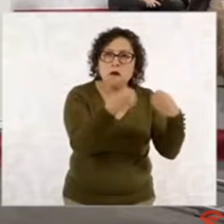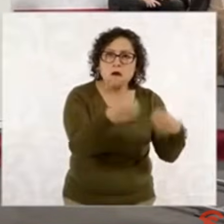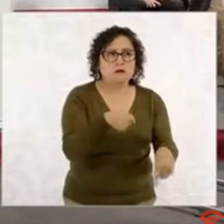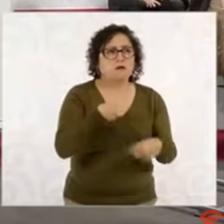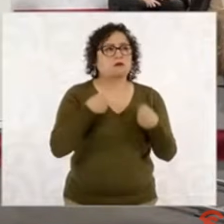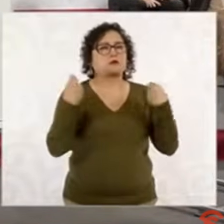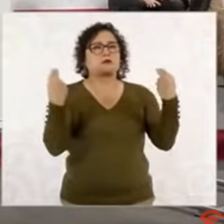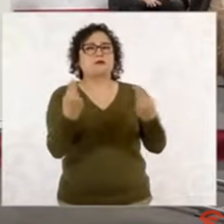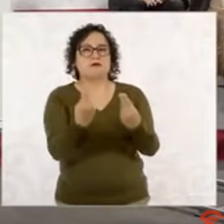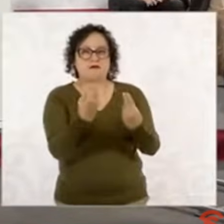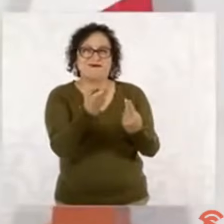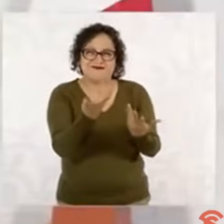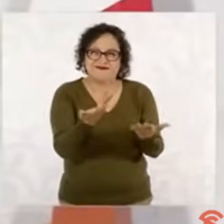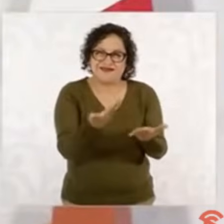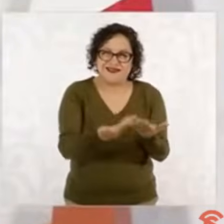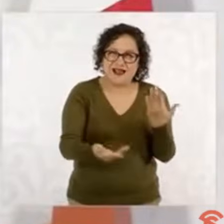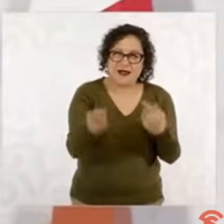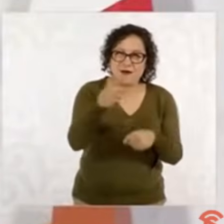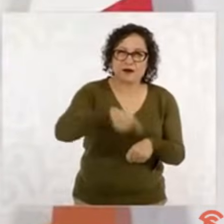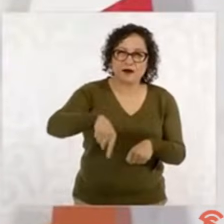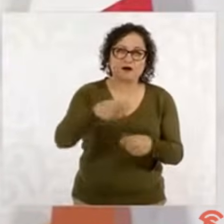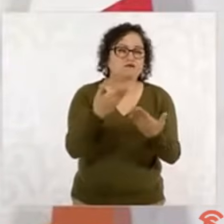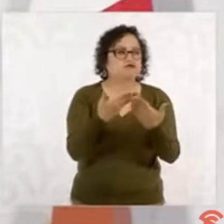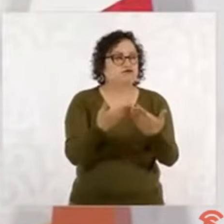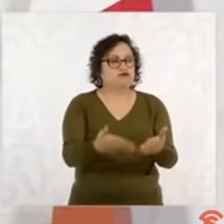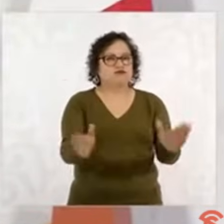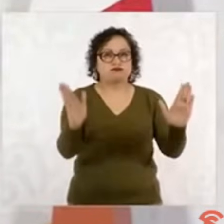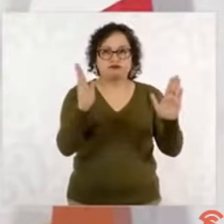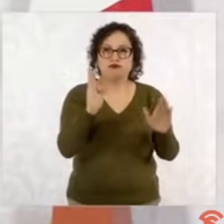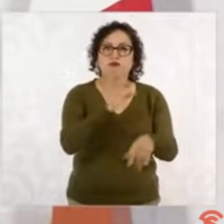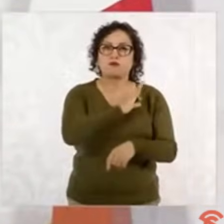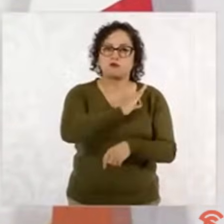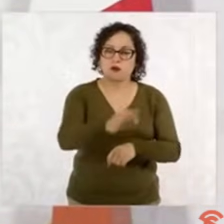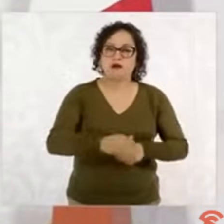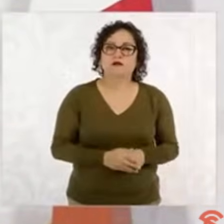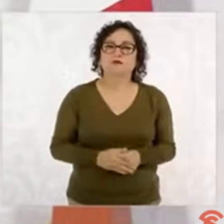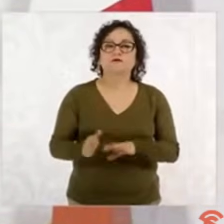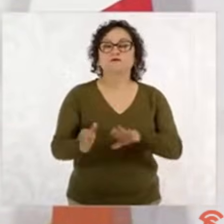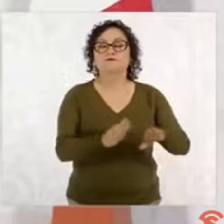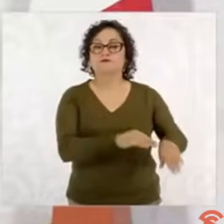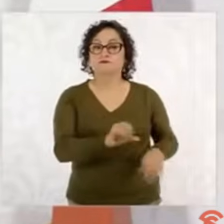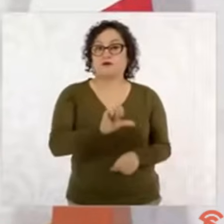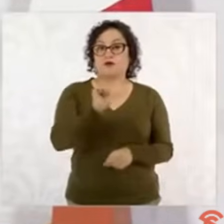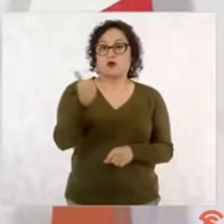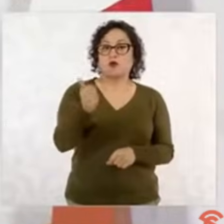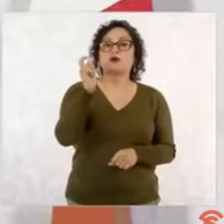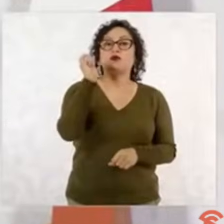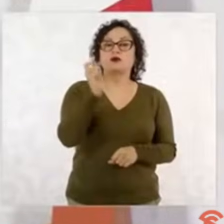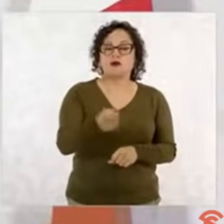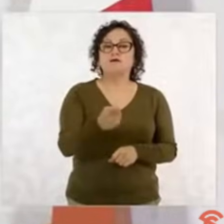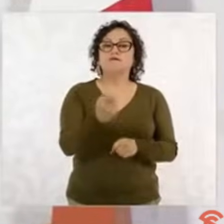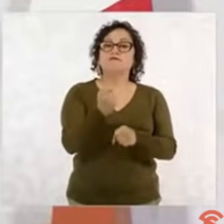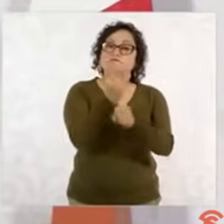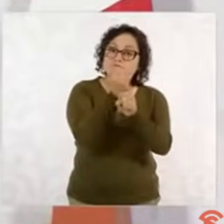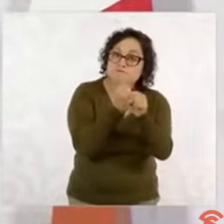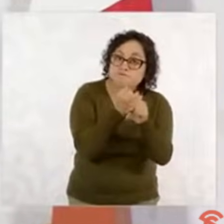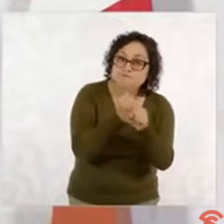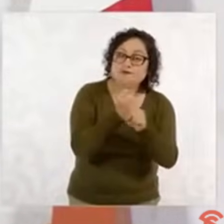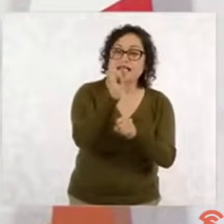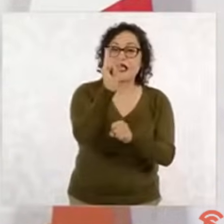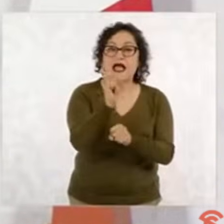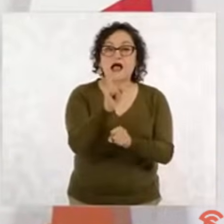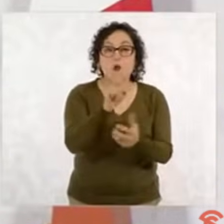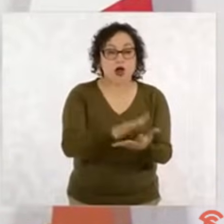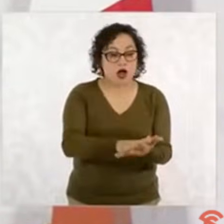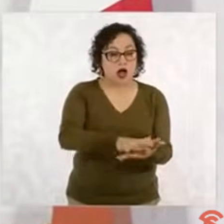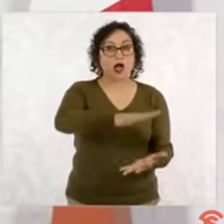Eficiencia en el uso del agua. Se promueve la tecnificación del riego, se fortalecen los mecanismos para medir el agua porque lo que no se mide no se